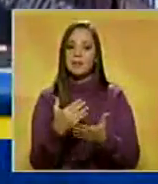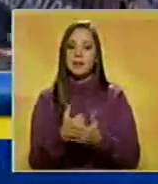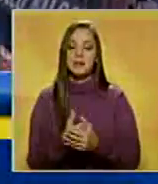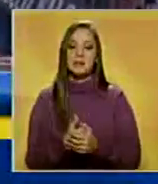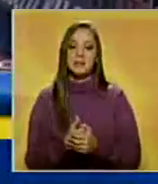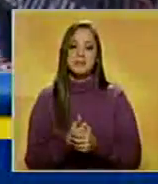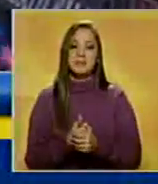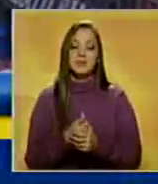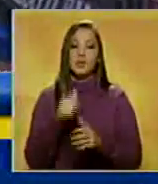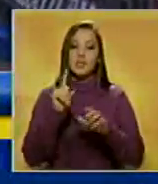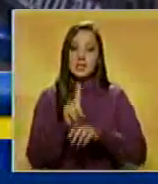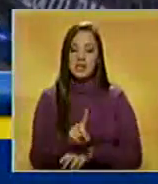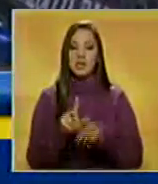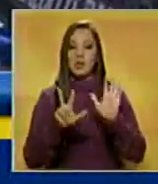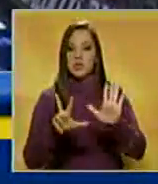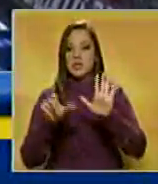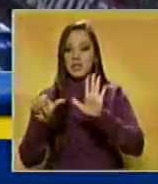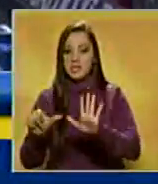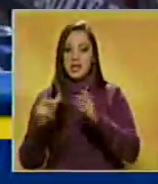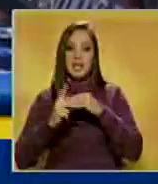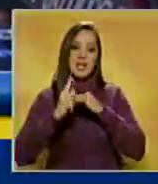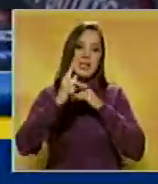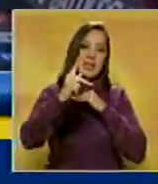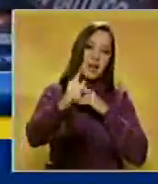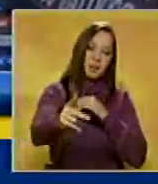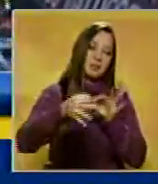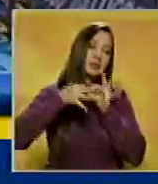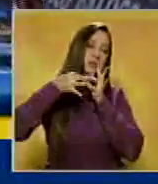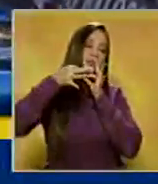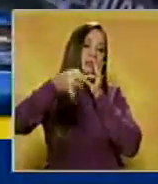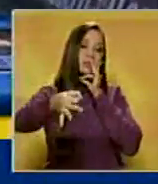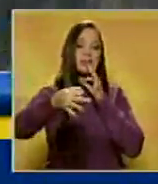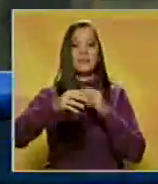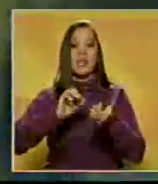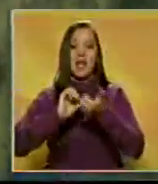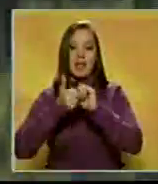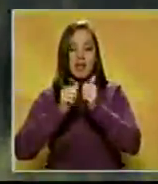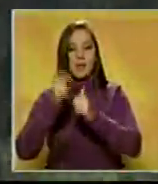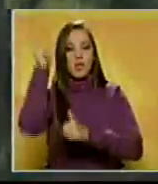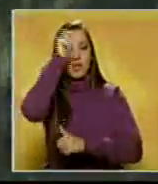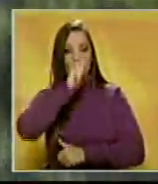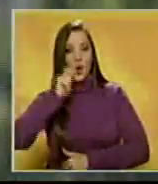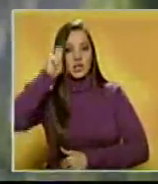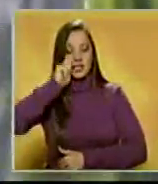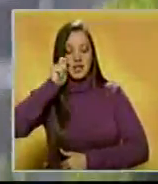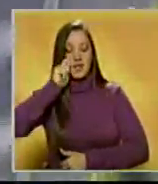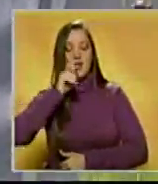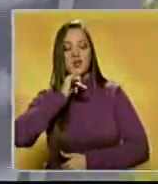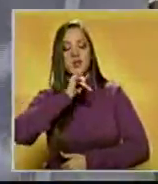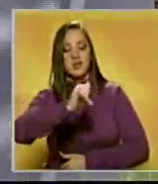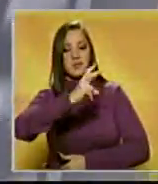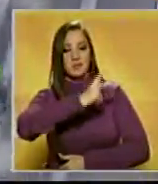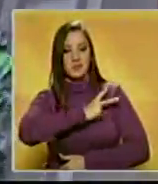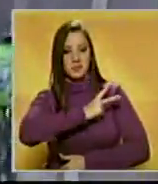Matese, con 186 kilómetros de distancia. En deportes, Tony Cittadino, Noticiero Venevisión.